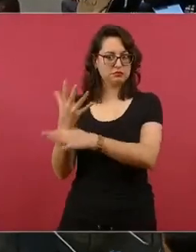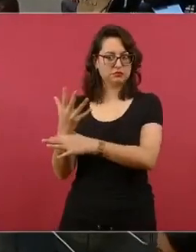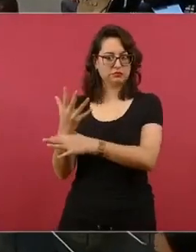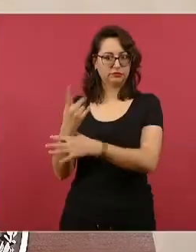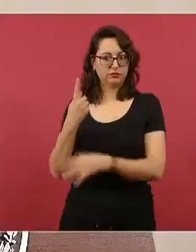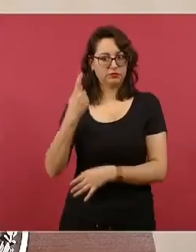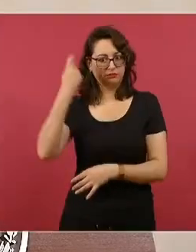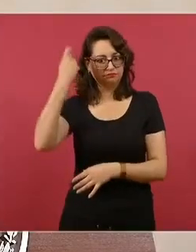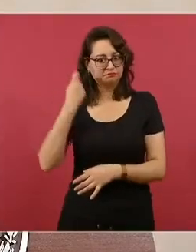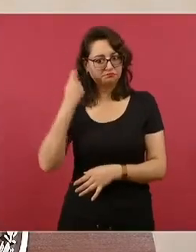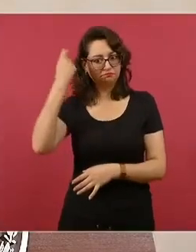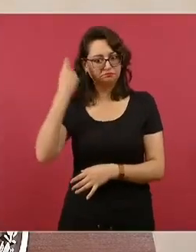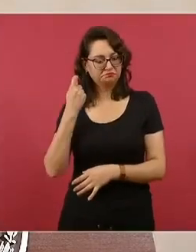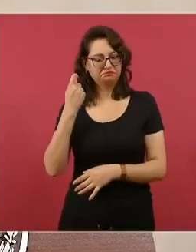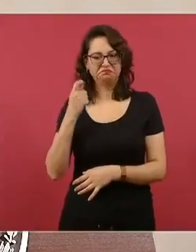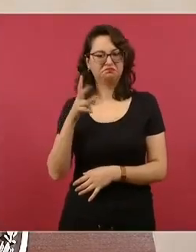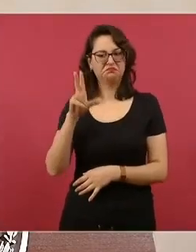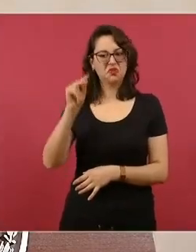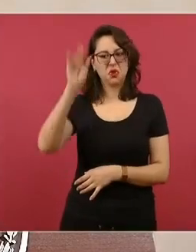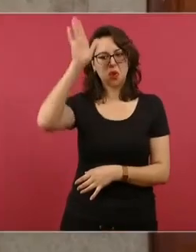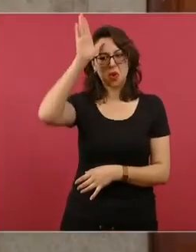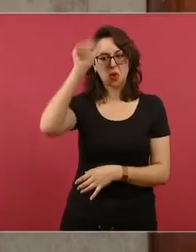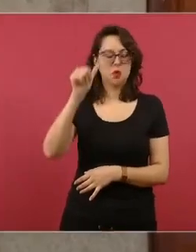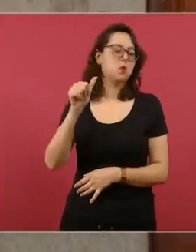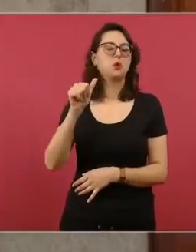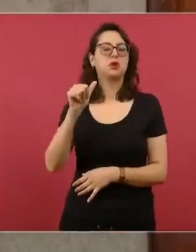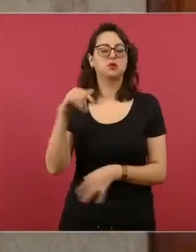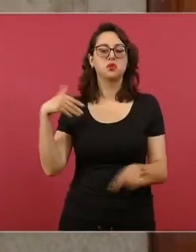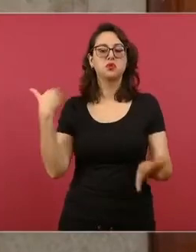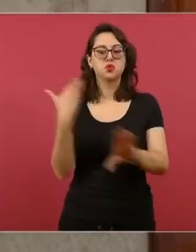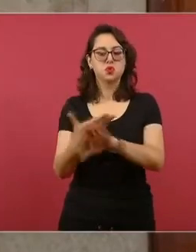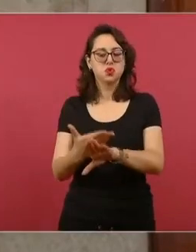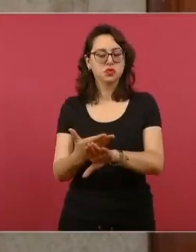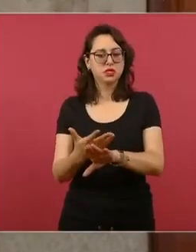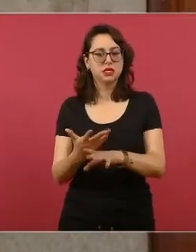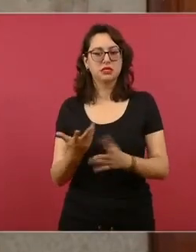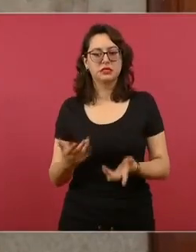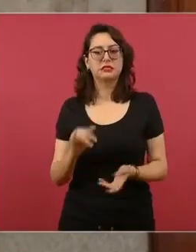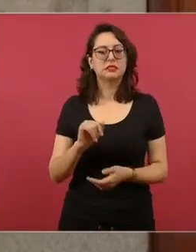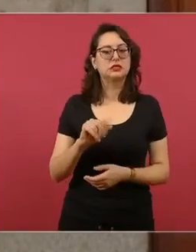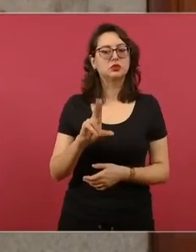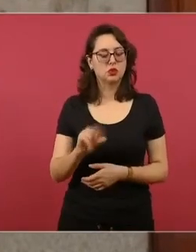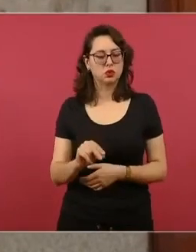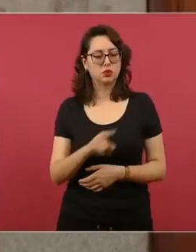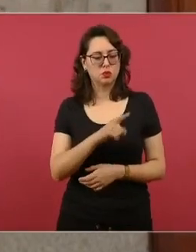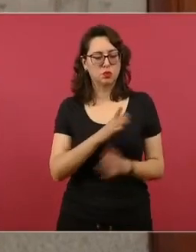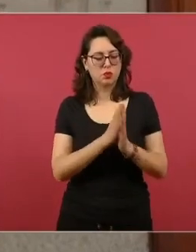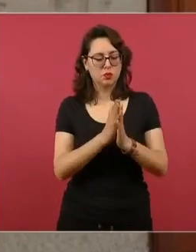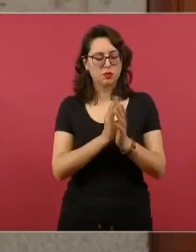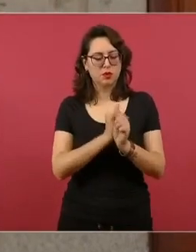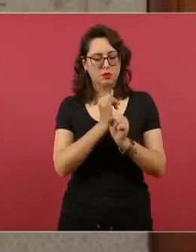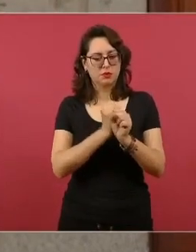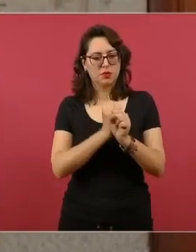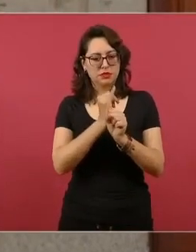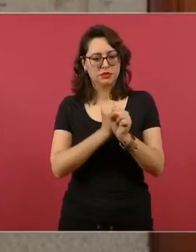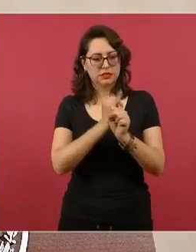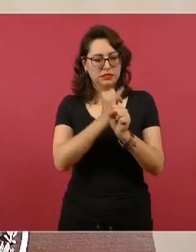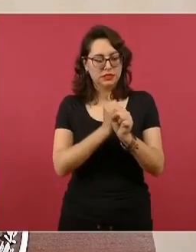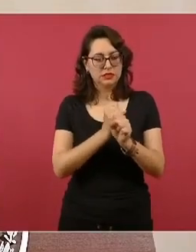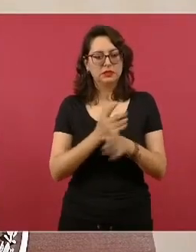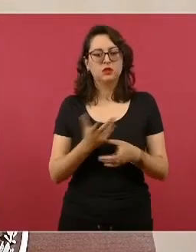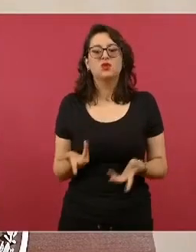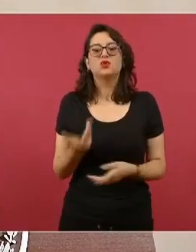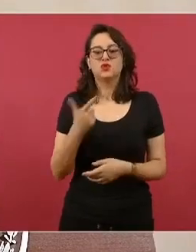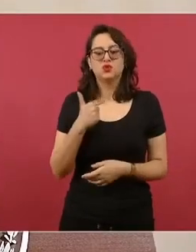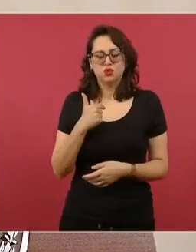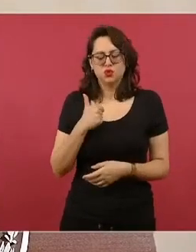le cuestionaba por haberse pronunciado en contra de la pensión a los adultos mayores, y quise buscar